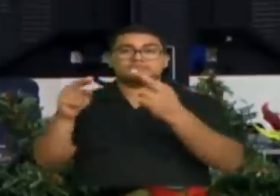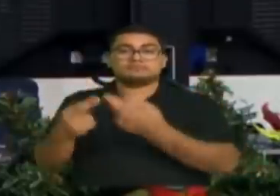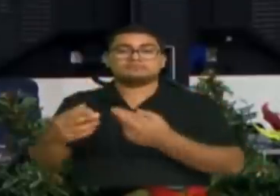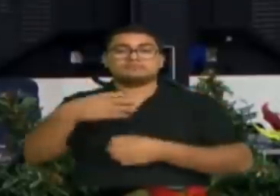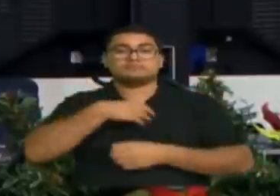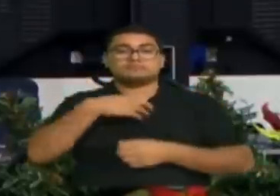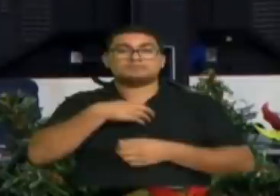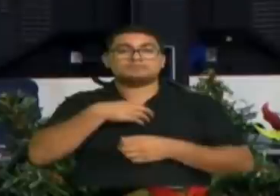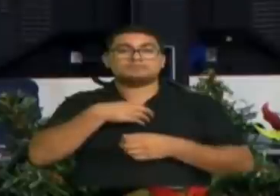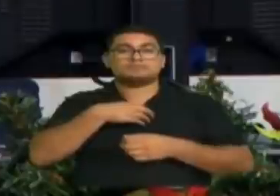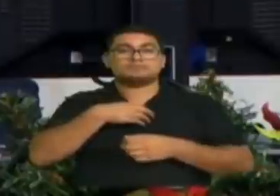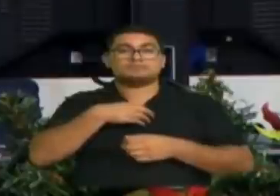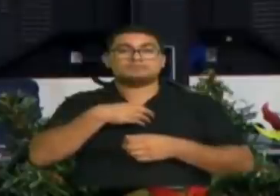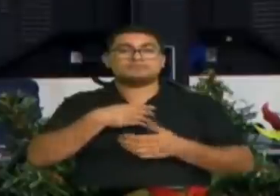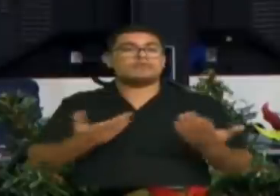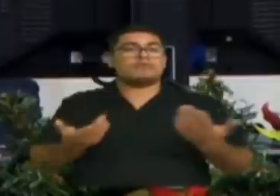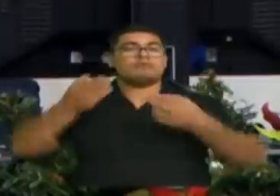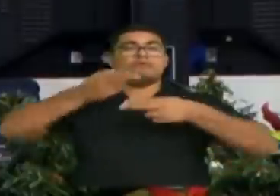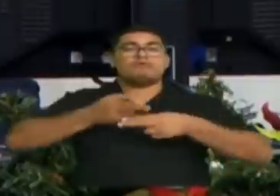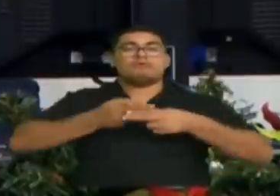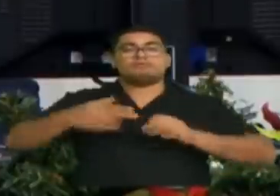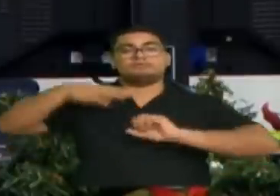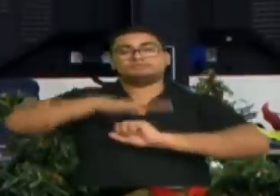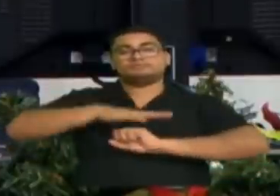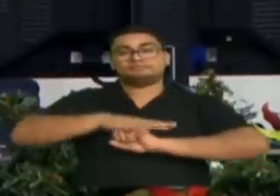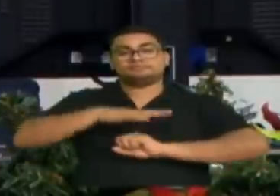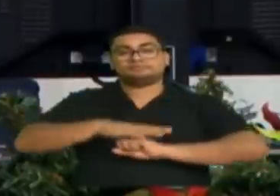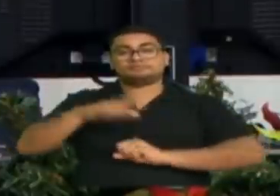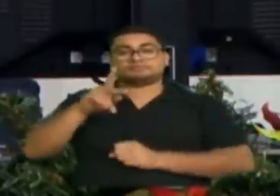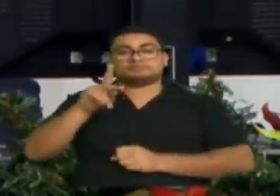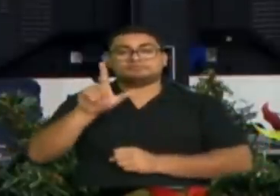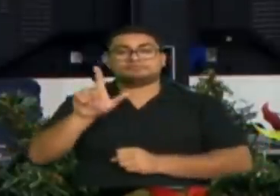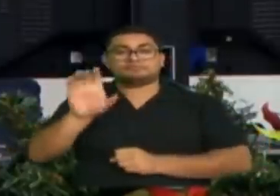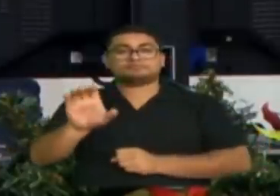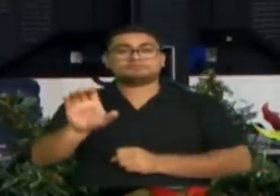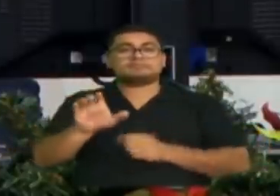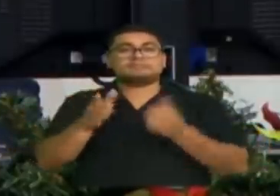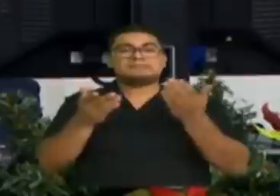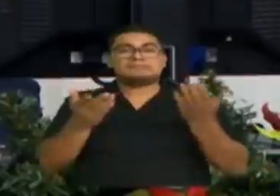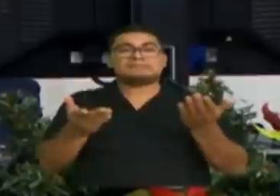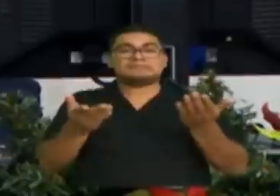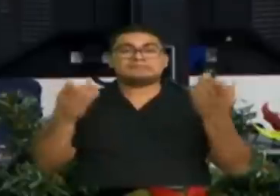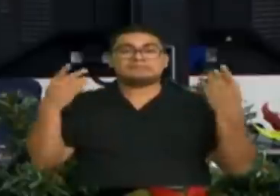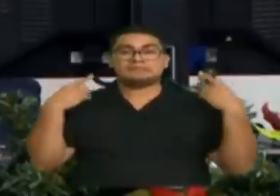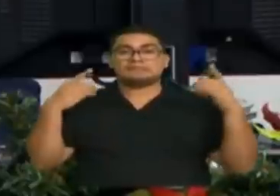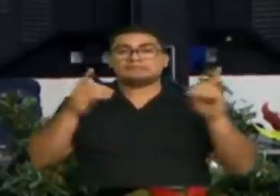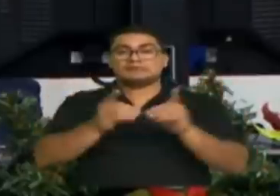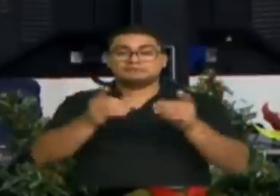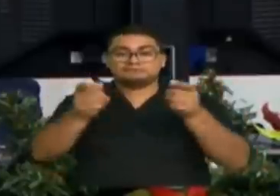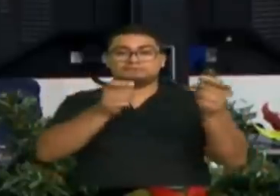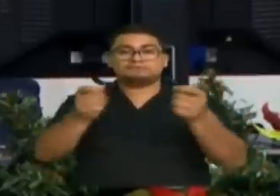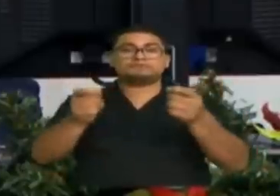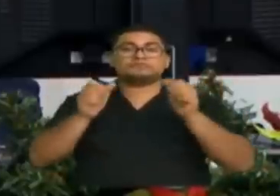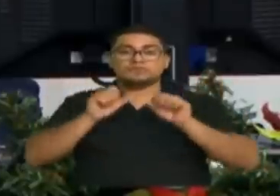y autonombrándose un cargo interno del Comité Ejecutivo Nacional del PLC para mantenerse en la dirección del partido y